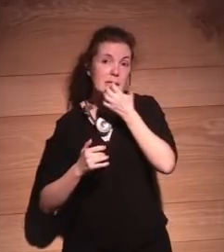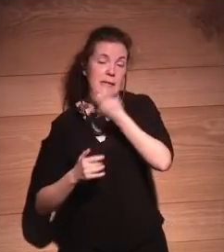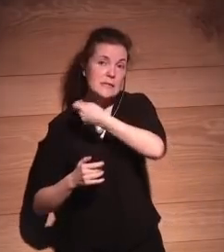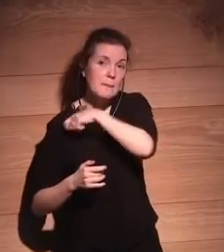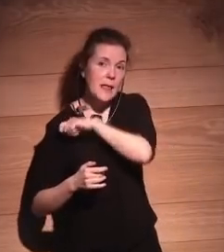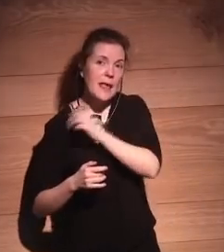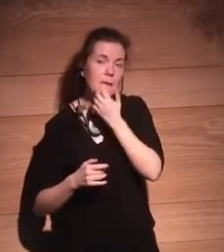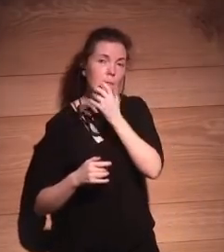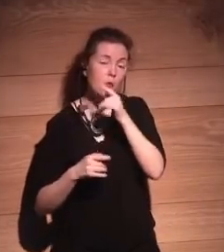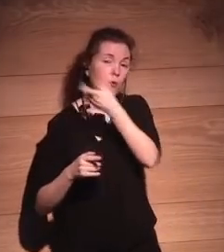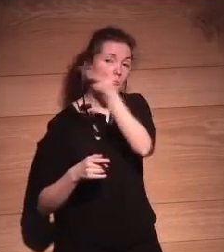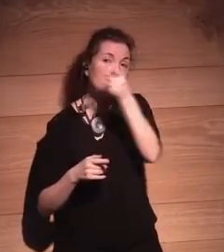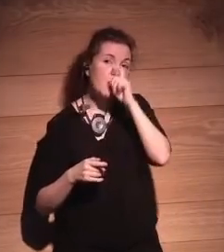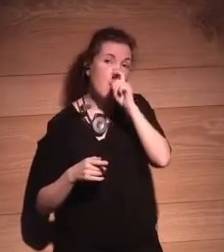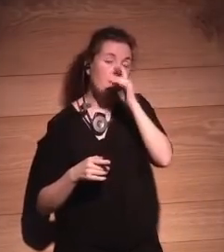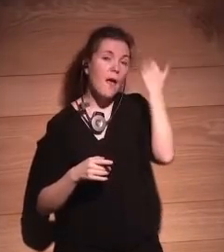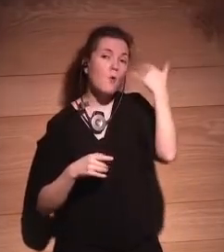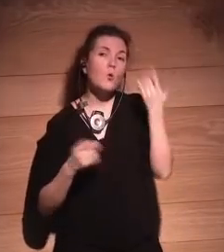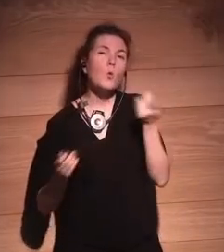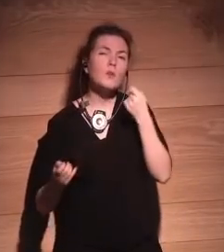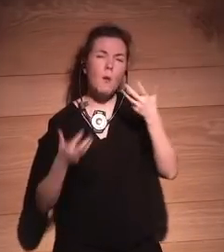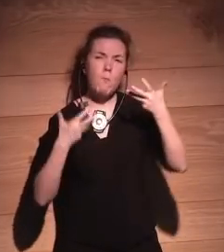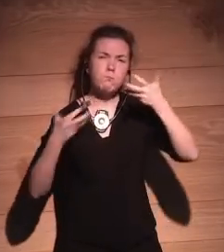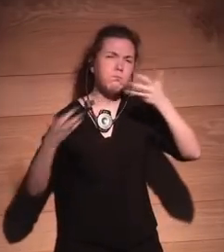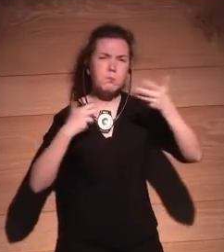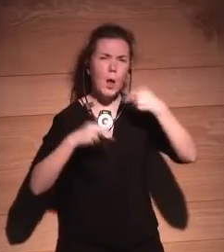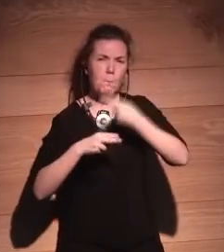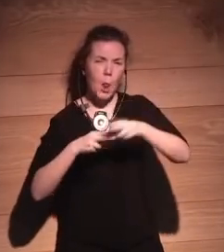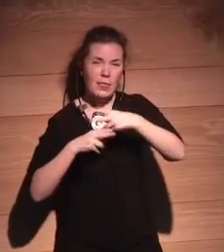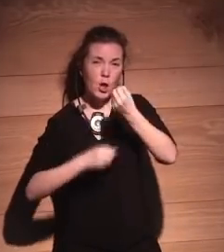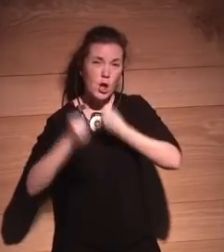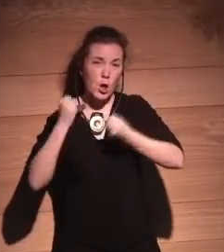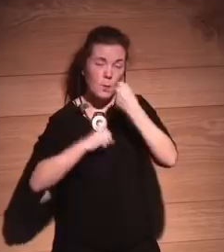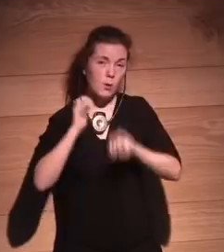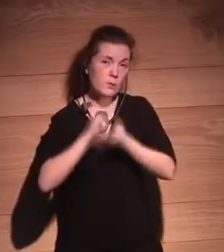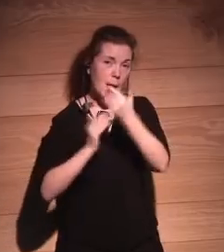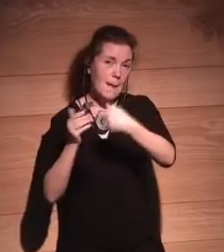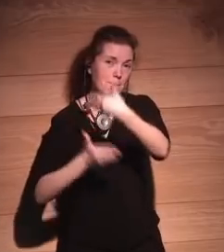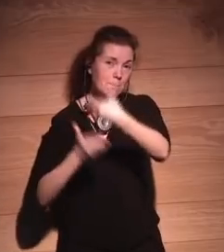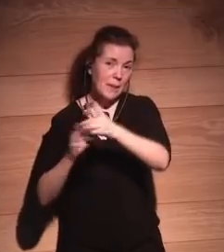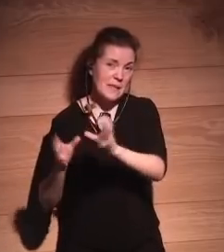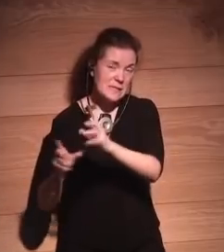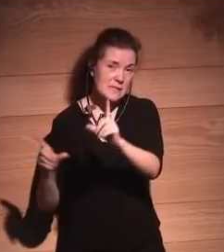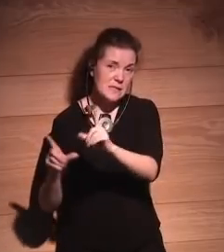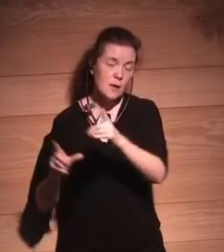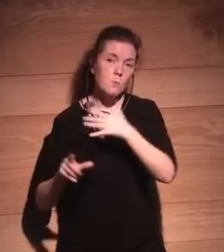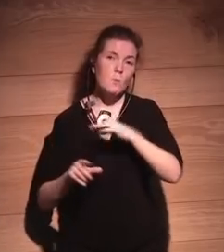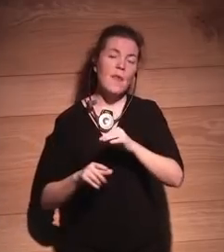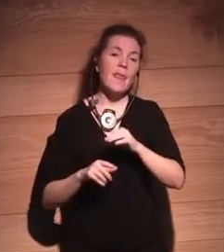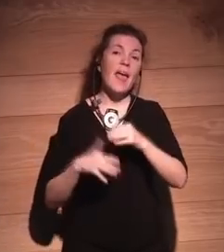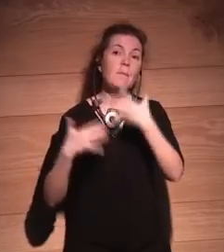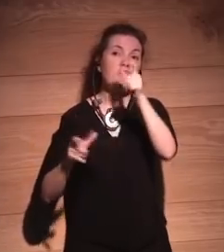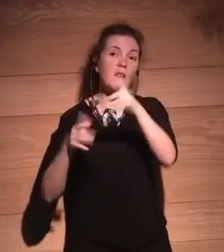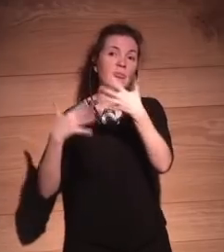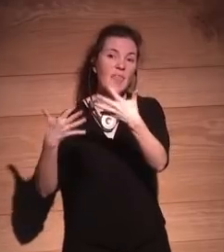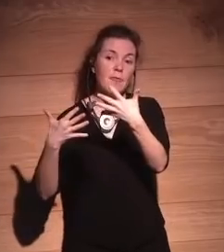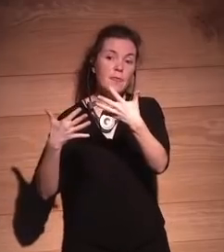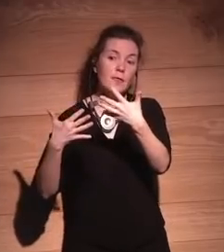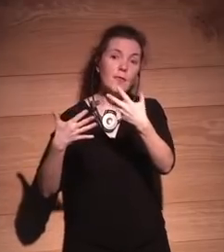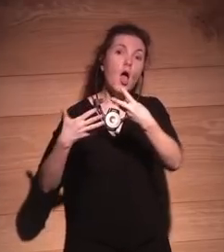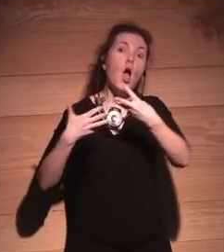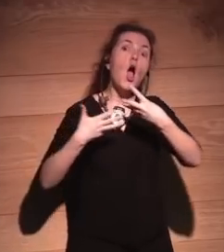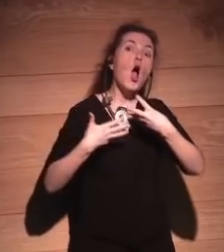recuerda, hacer memoria de los últimos escándalos políticos y económicos que han salido en prensa, y posiblemente 8 de cada 10 los hayáis